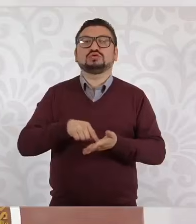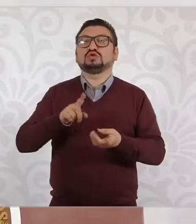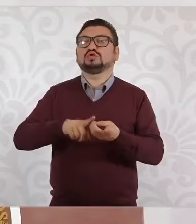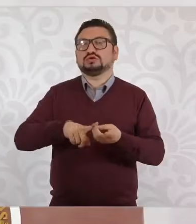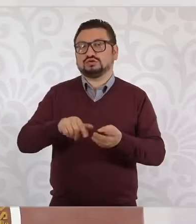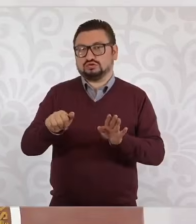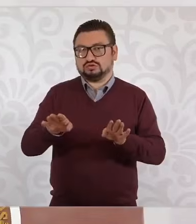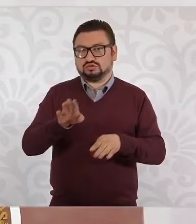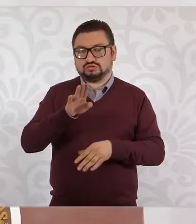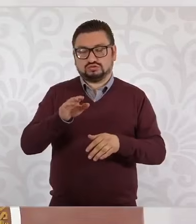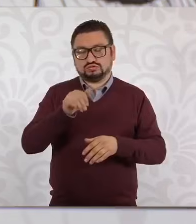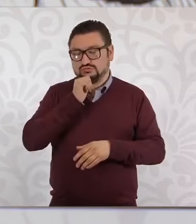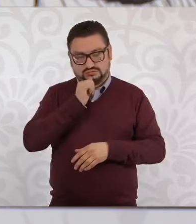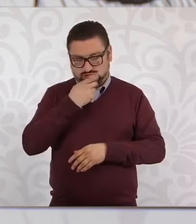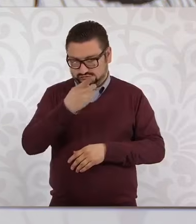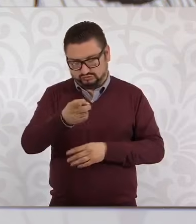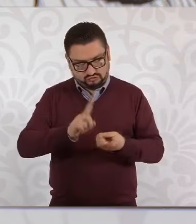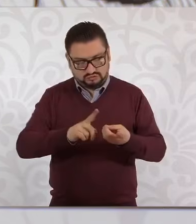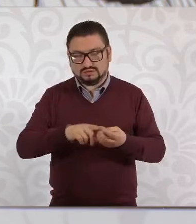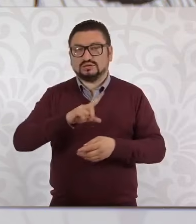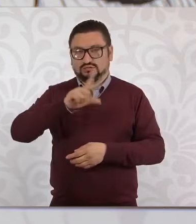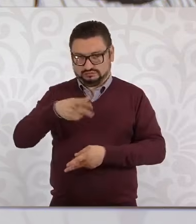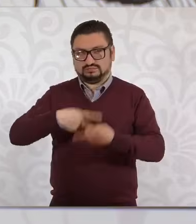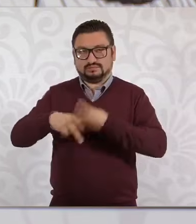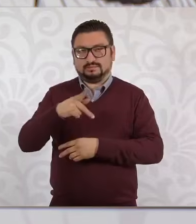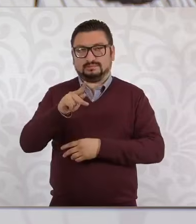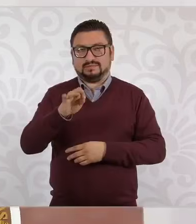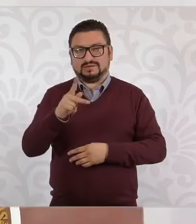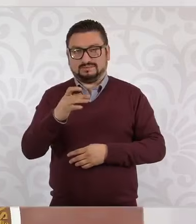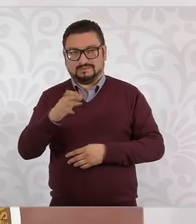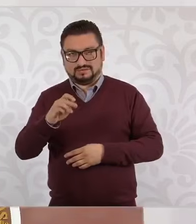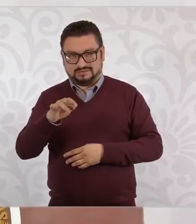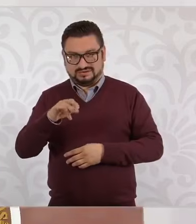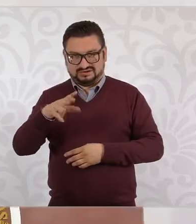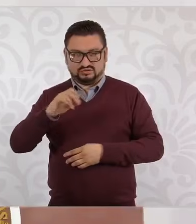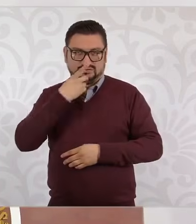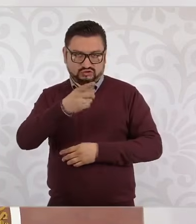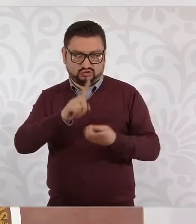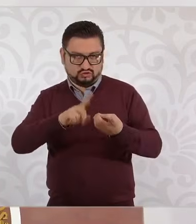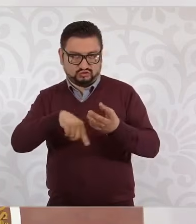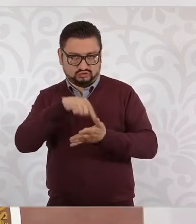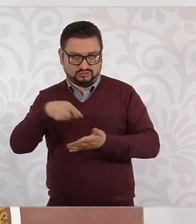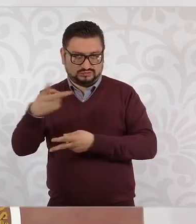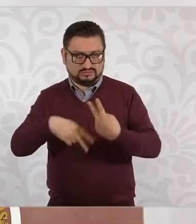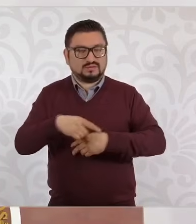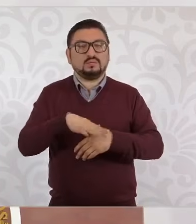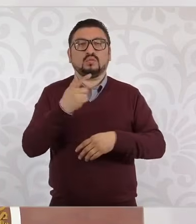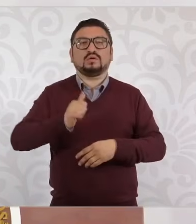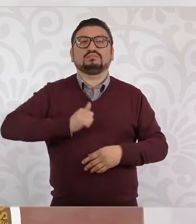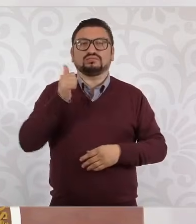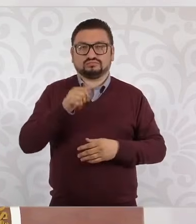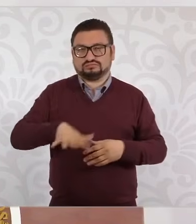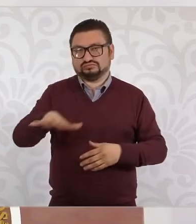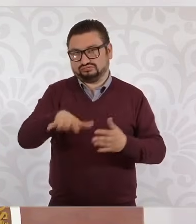digo para que venga Pepe Merino a decirles dónde va a ser, por las ventajas